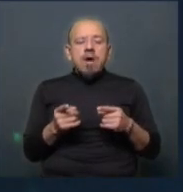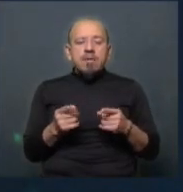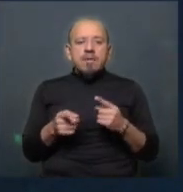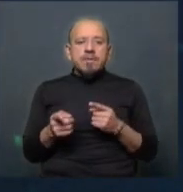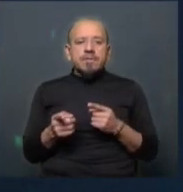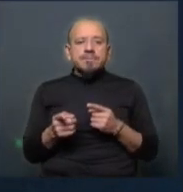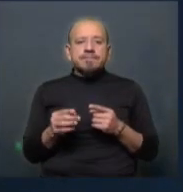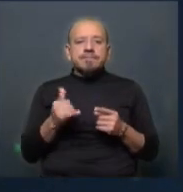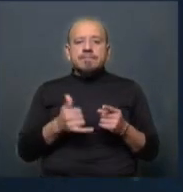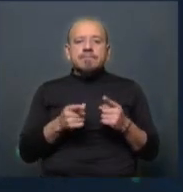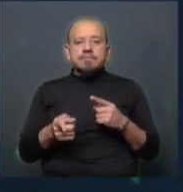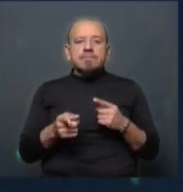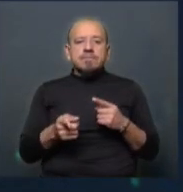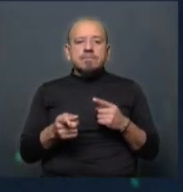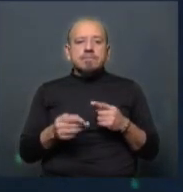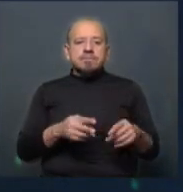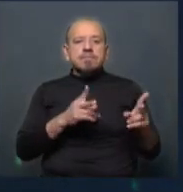tiene etapas y va mucho